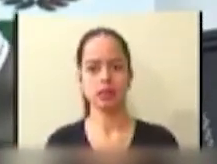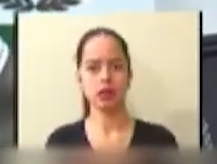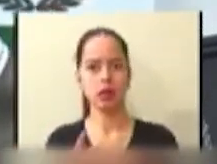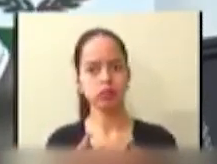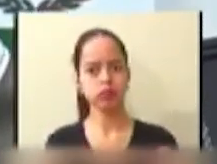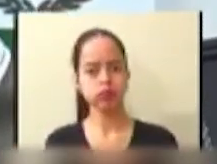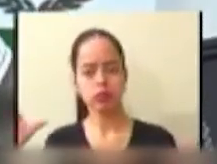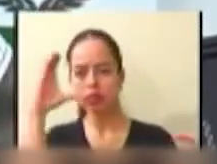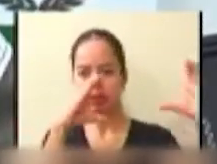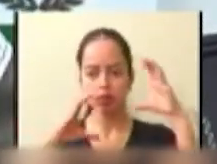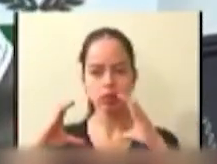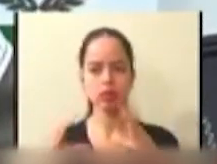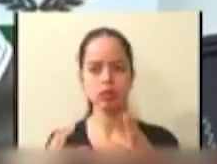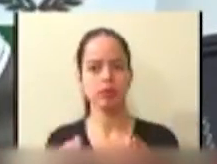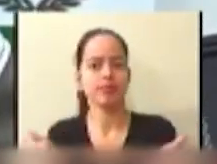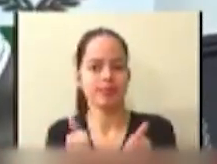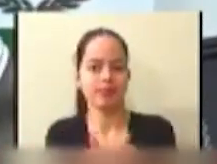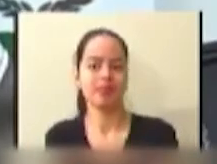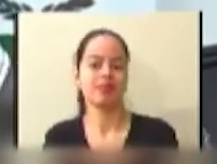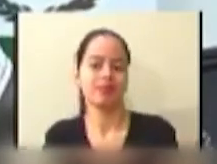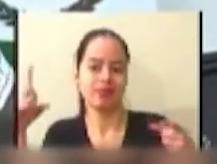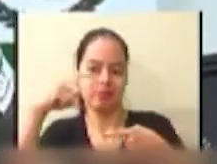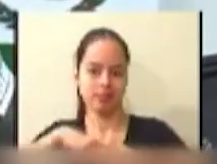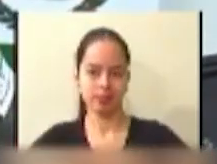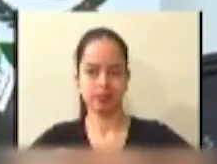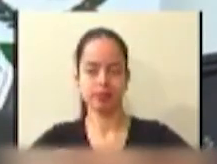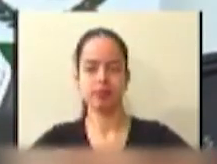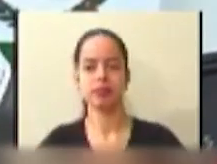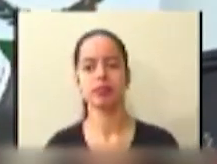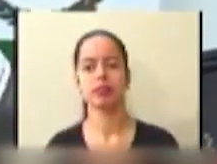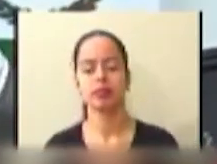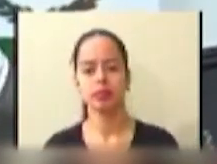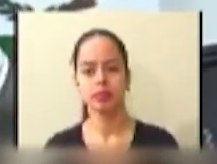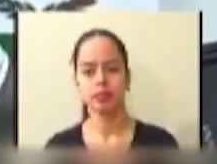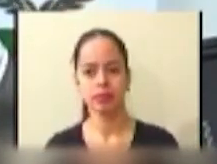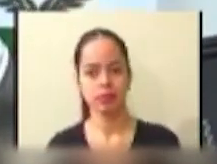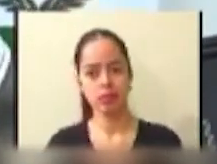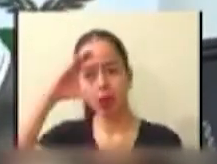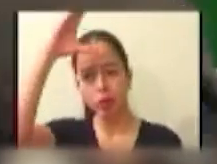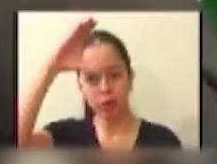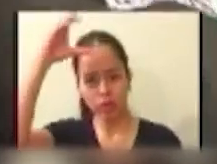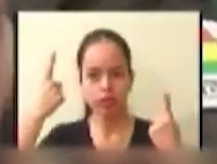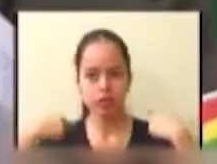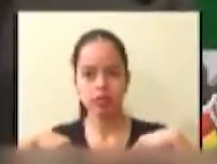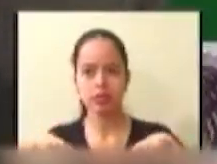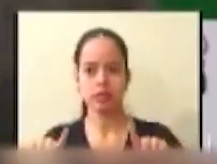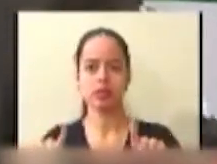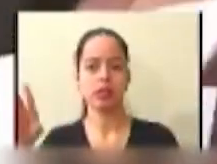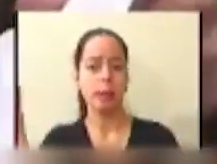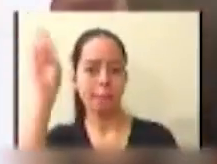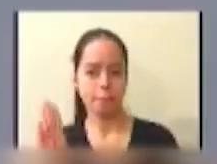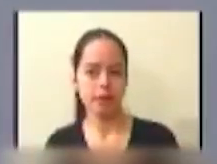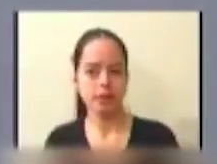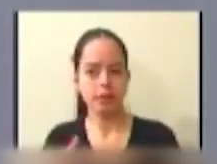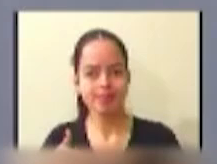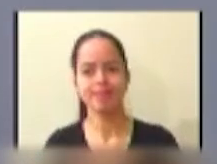tendría alguna vinculación con paso de Cobija hacia Brasil,